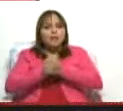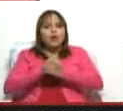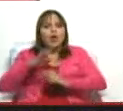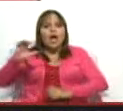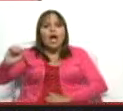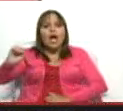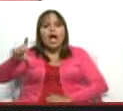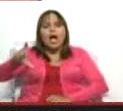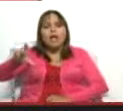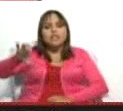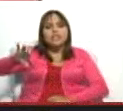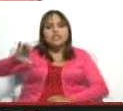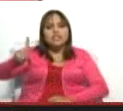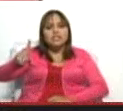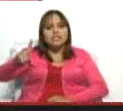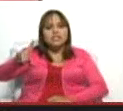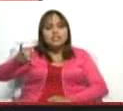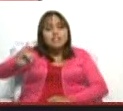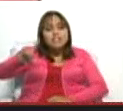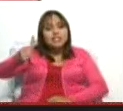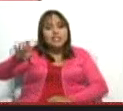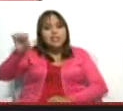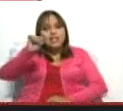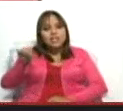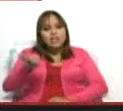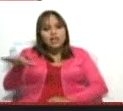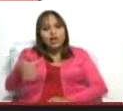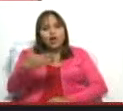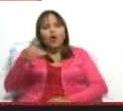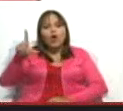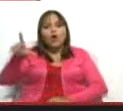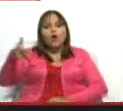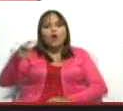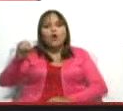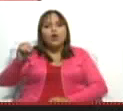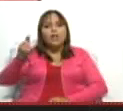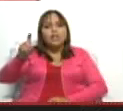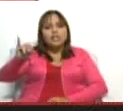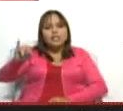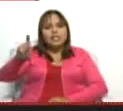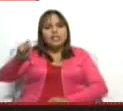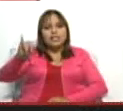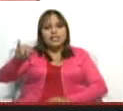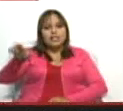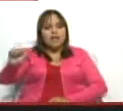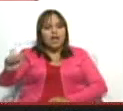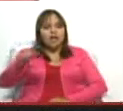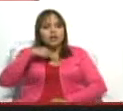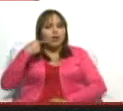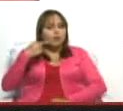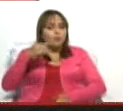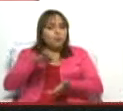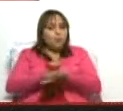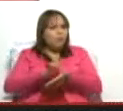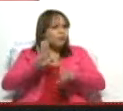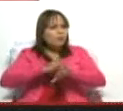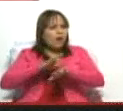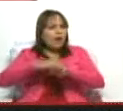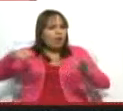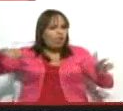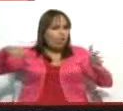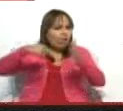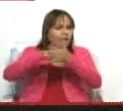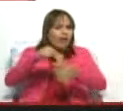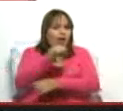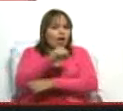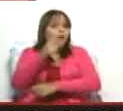Goitía, ex alcalde de Carirubana y Punto Fijo, falleció en un accidente de tránsito, aparentemente sufrió